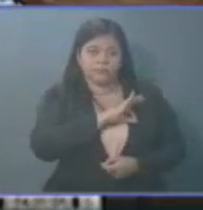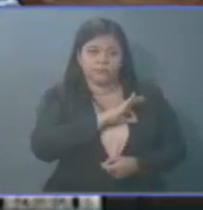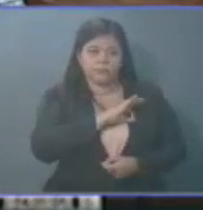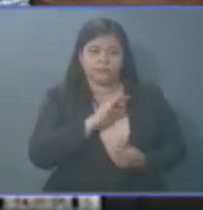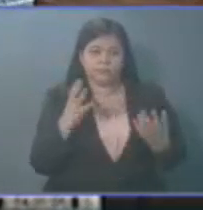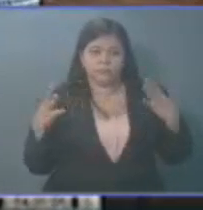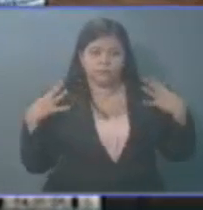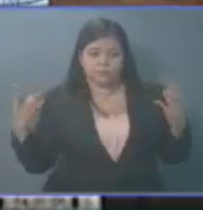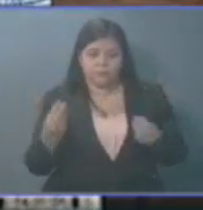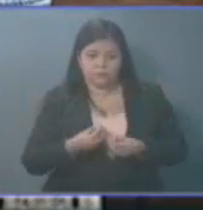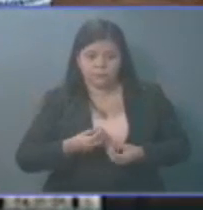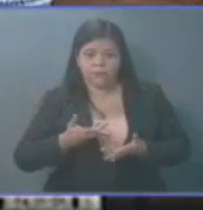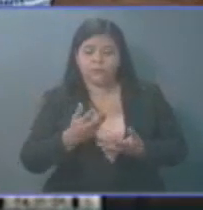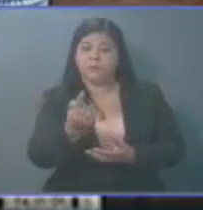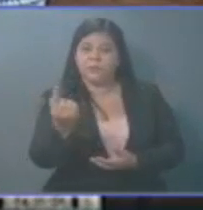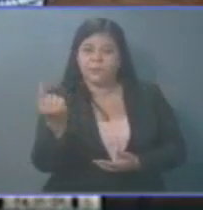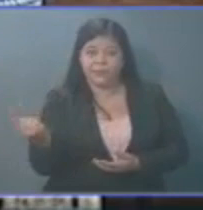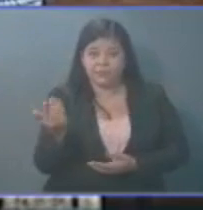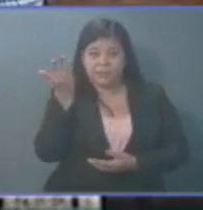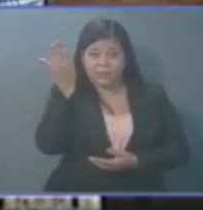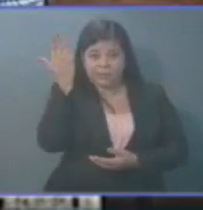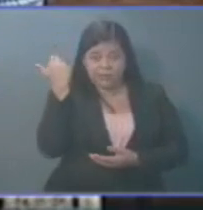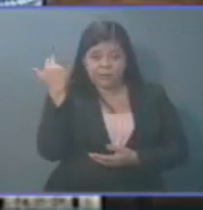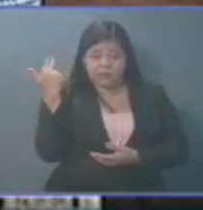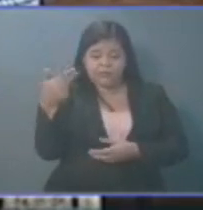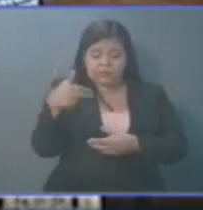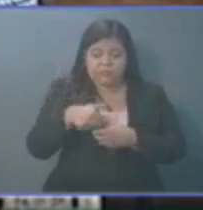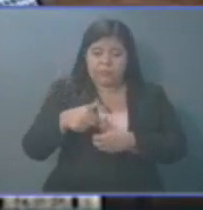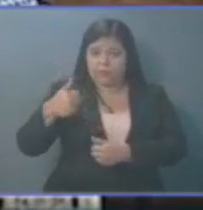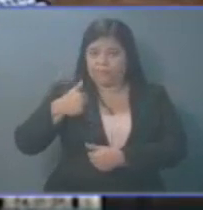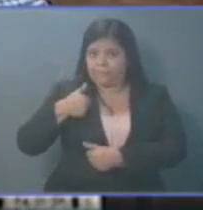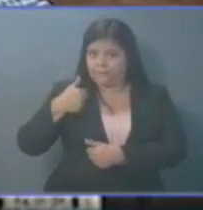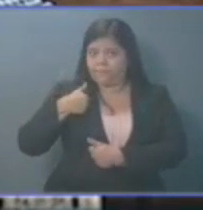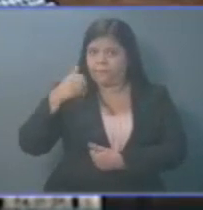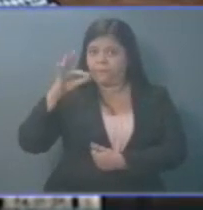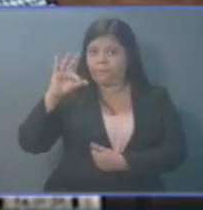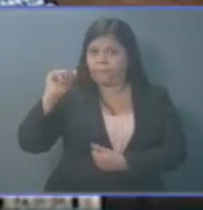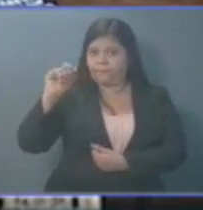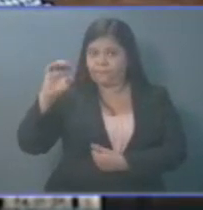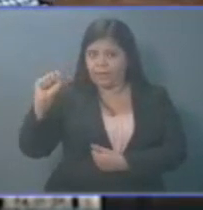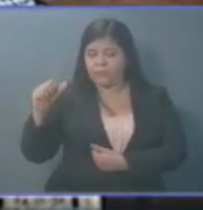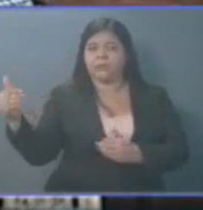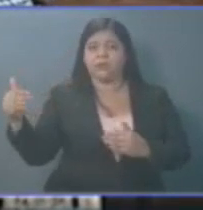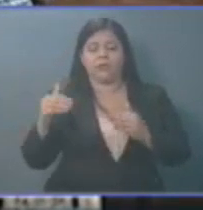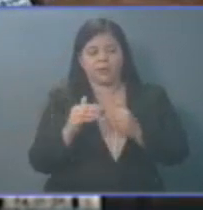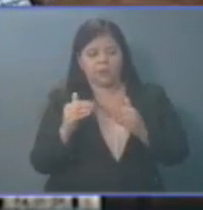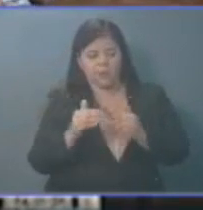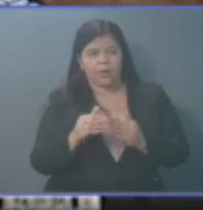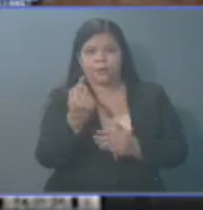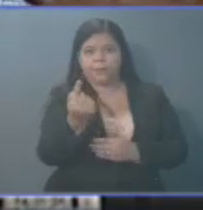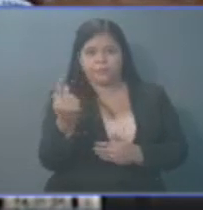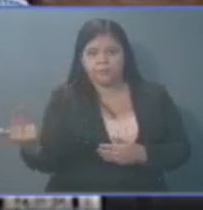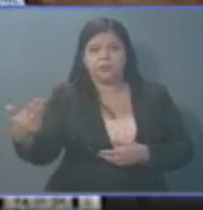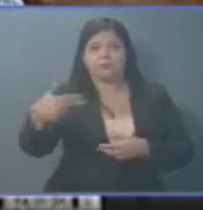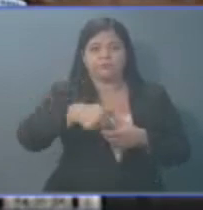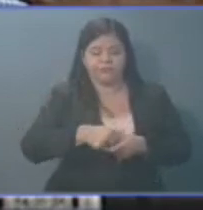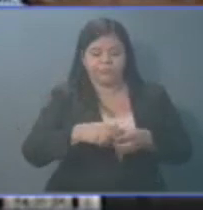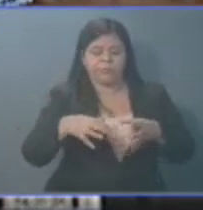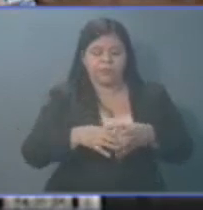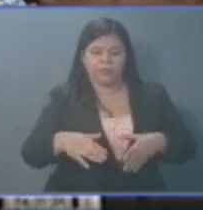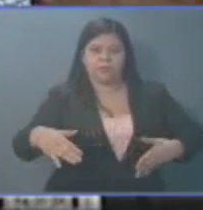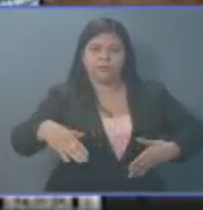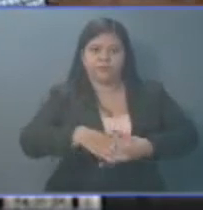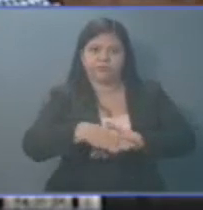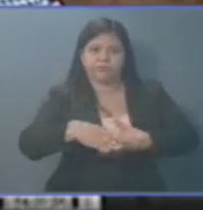prestaciones sociales de los veteranos militares de la Fuerza Armada y excombatientes del Frente Farabundo Martí para